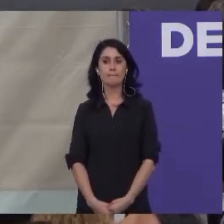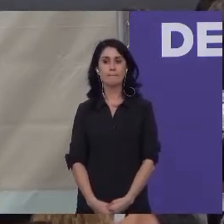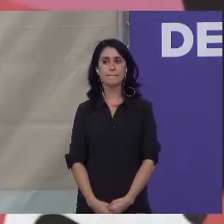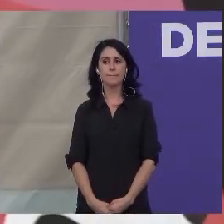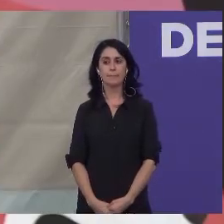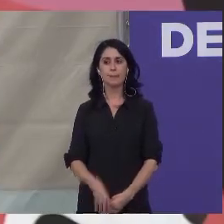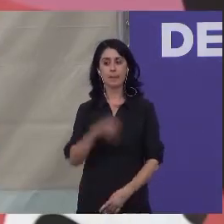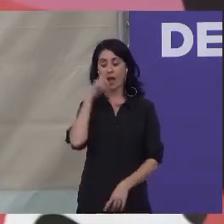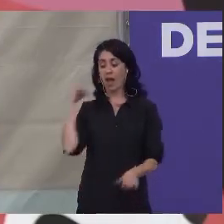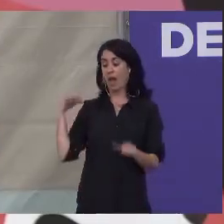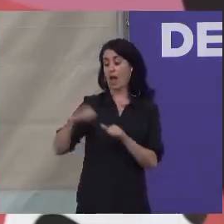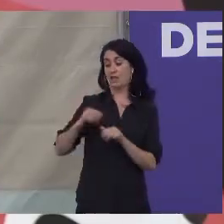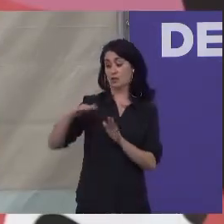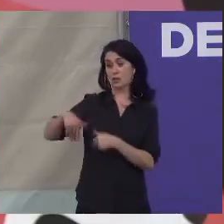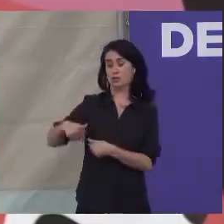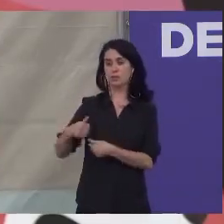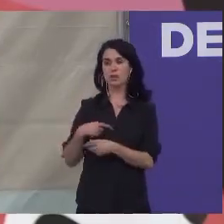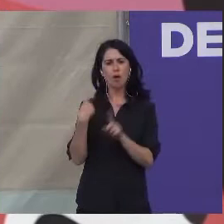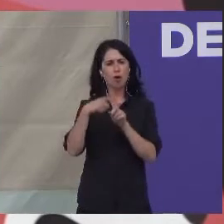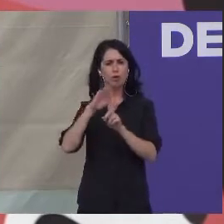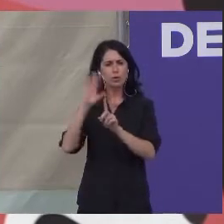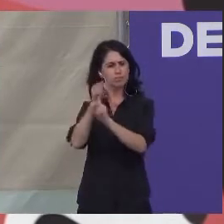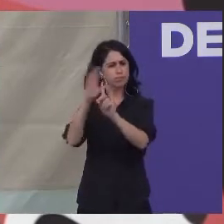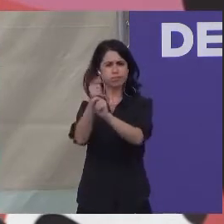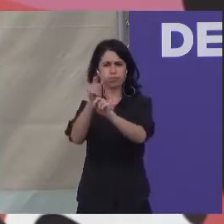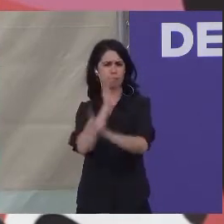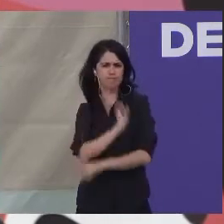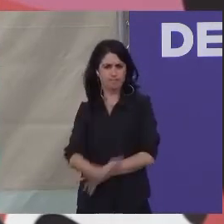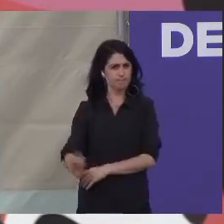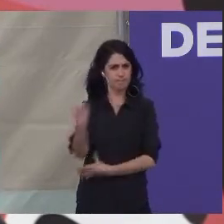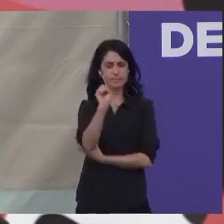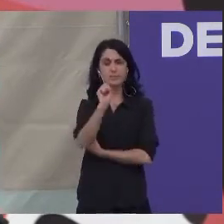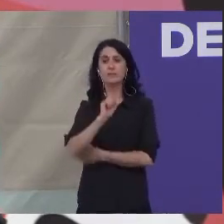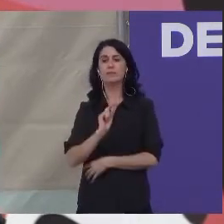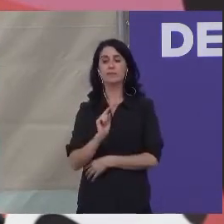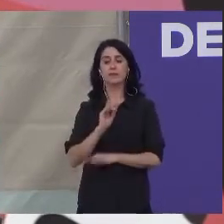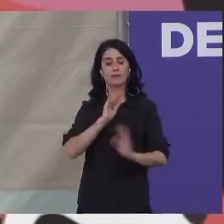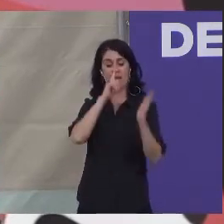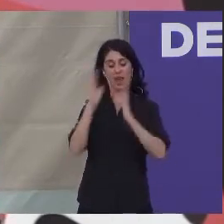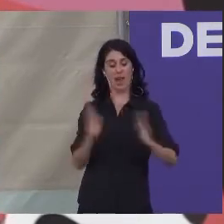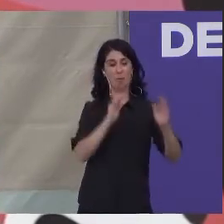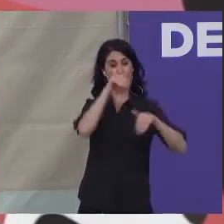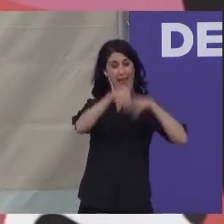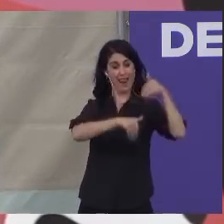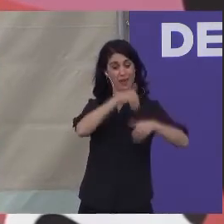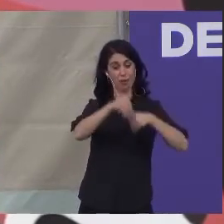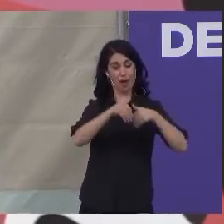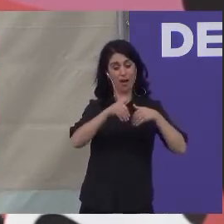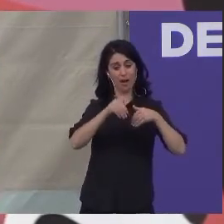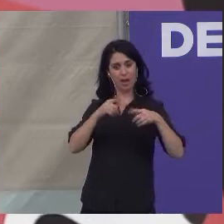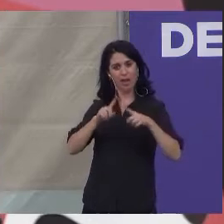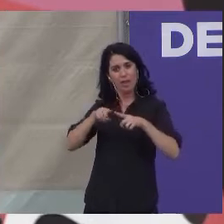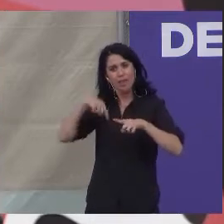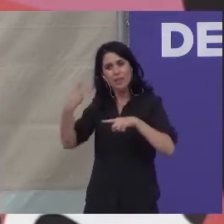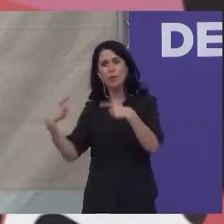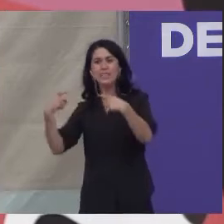Estos últimos años hemos conseguido cosas extraordinarias. Tras el ciclo electoral, la batalla no se juega solo en el